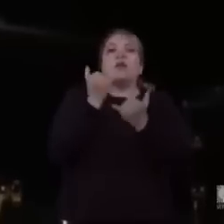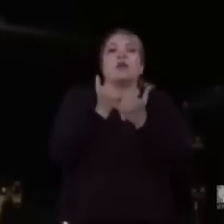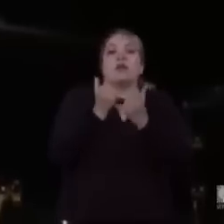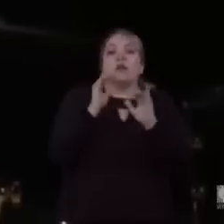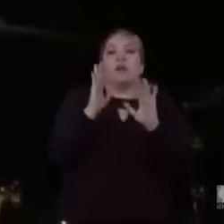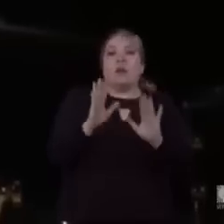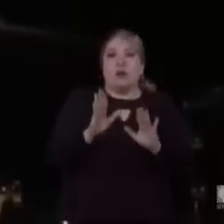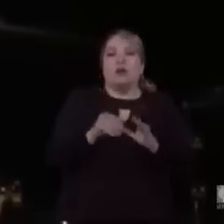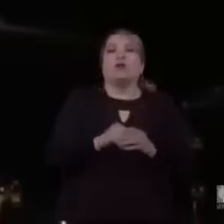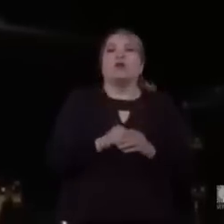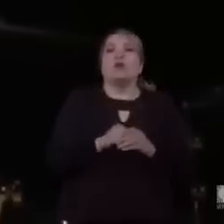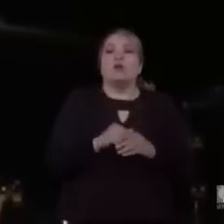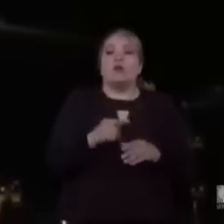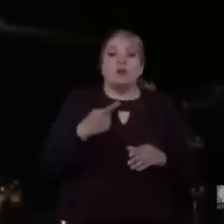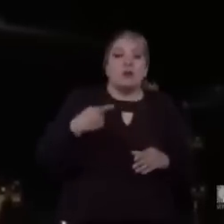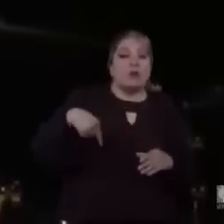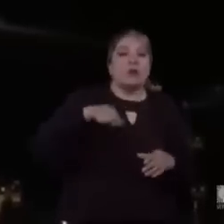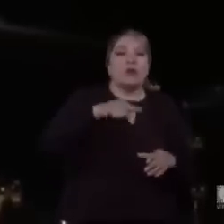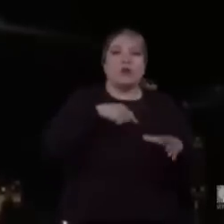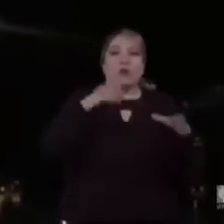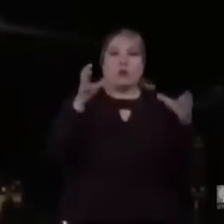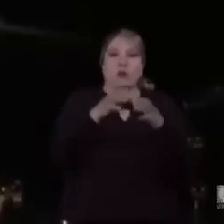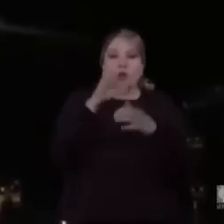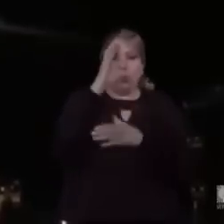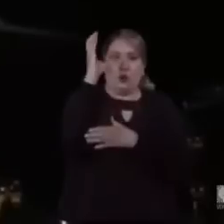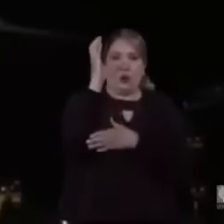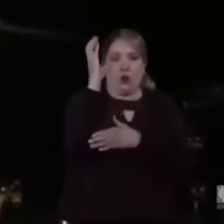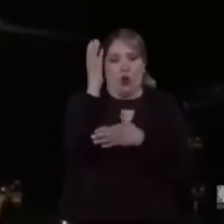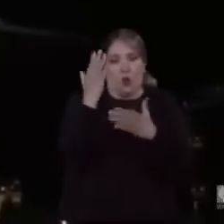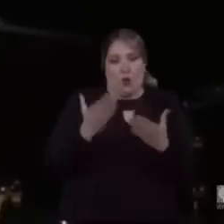identidad de nosotros y nosotras como colombianos.